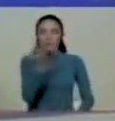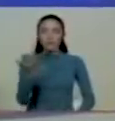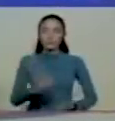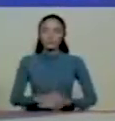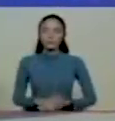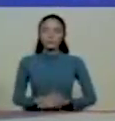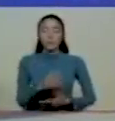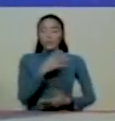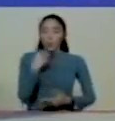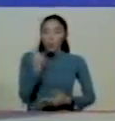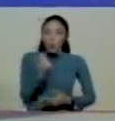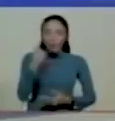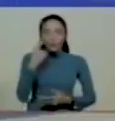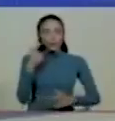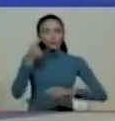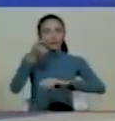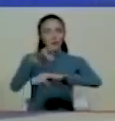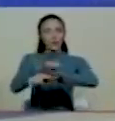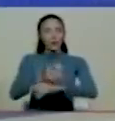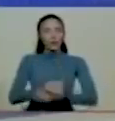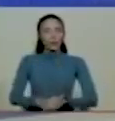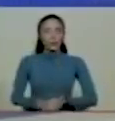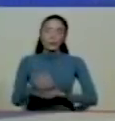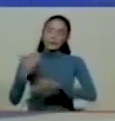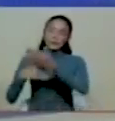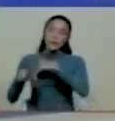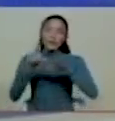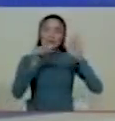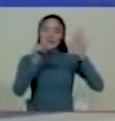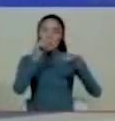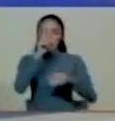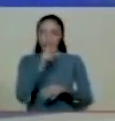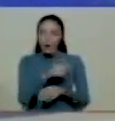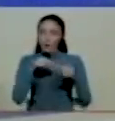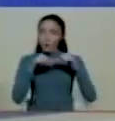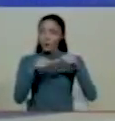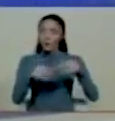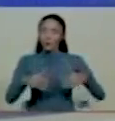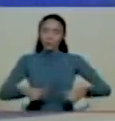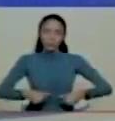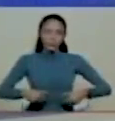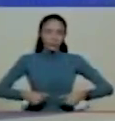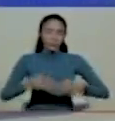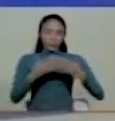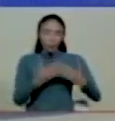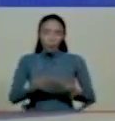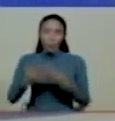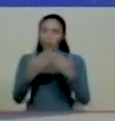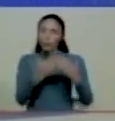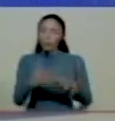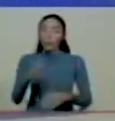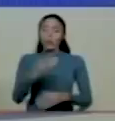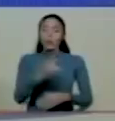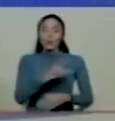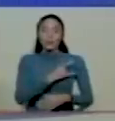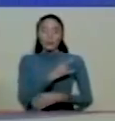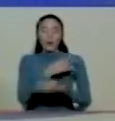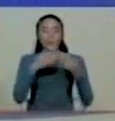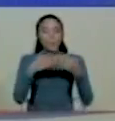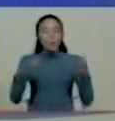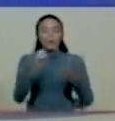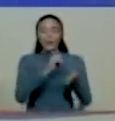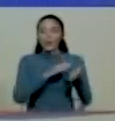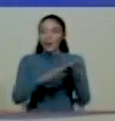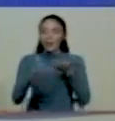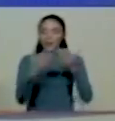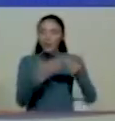de oro, que después de 6 años estudiando en una universidad pública, gratuita, de